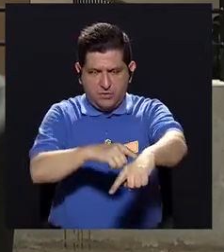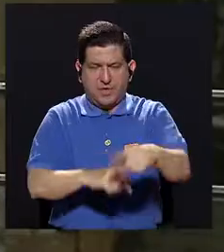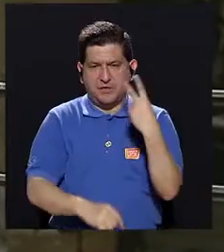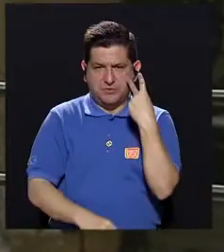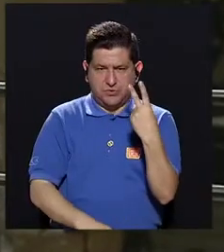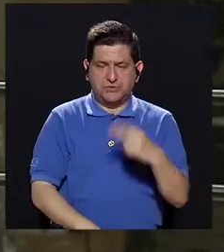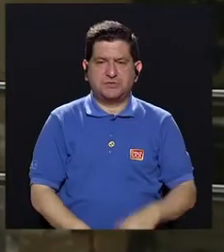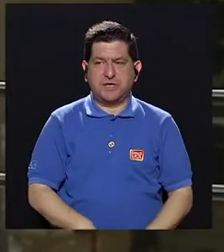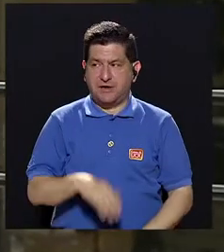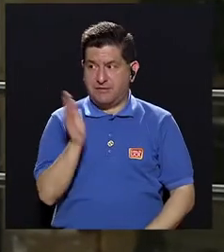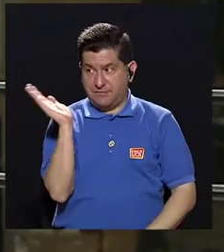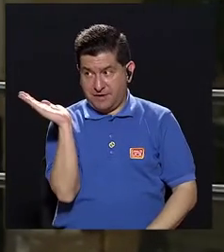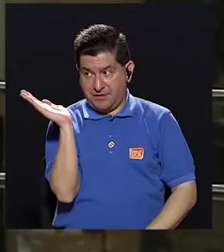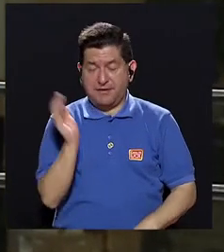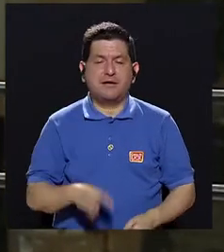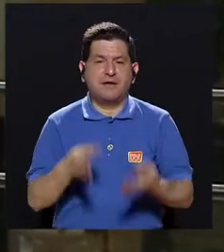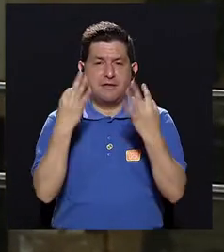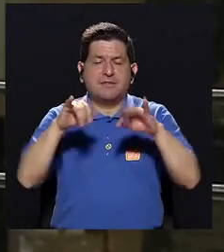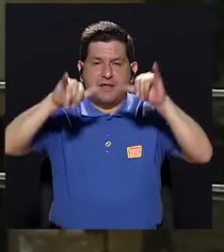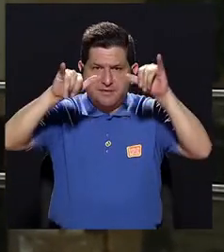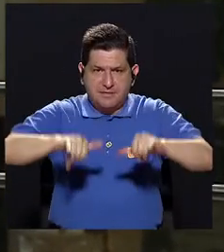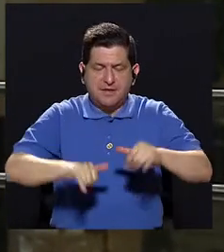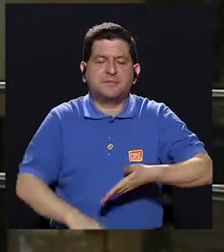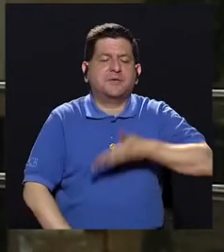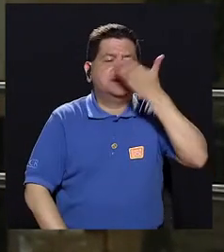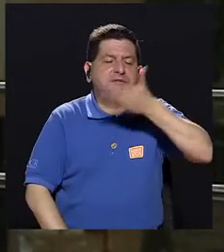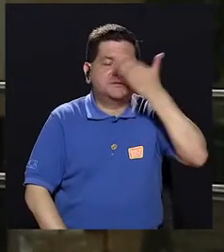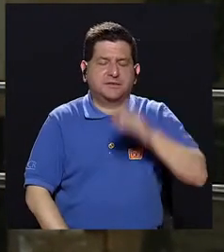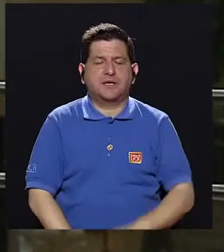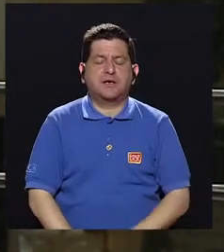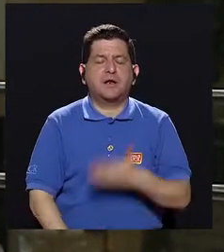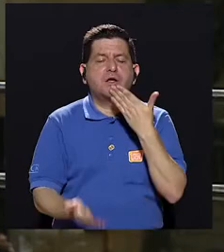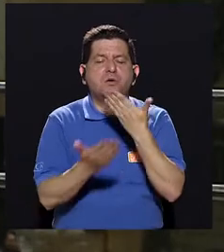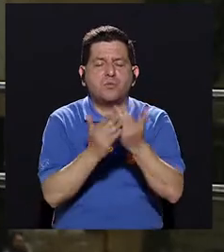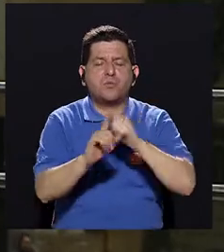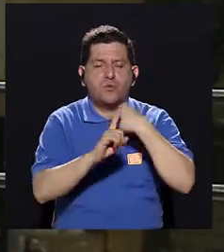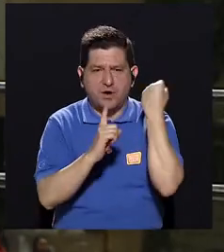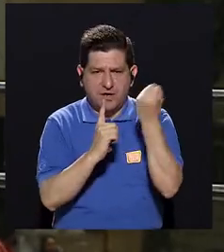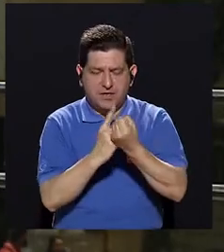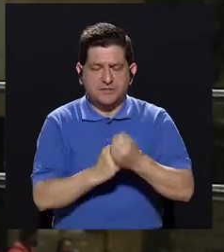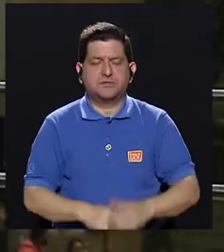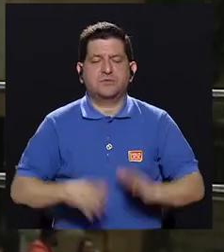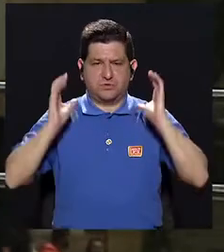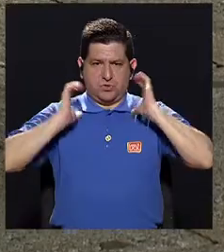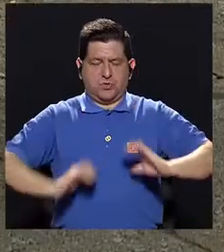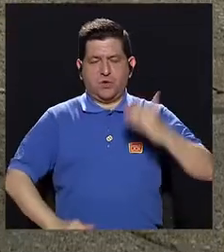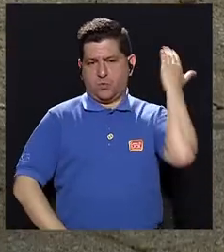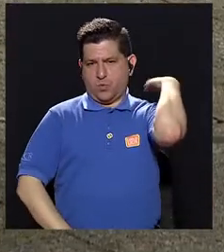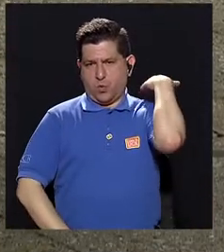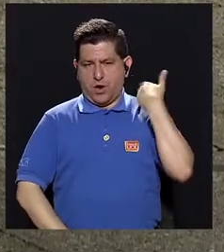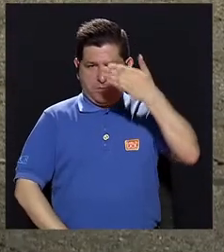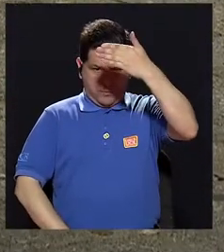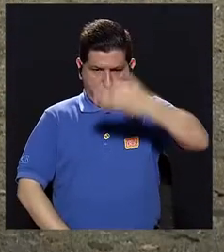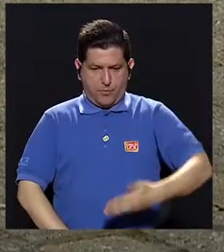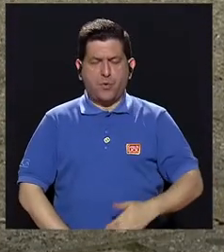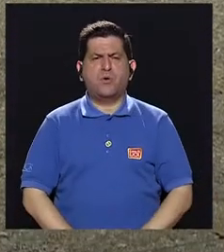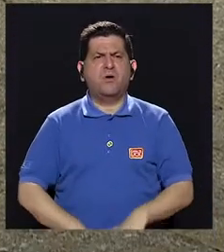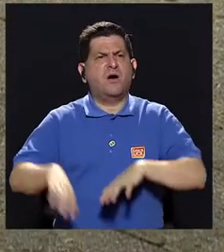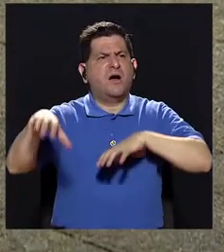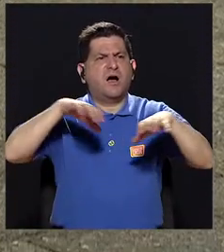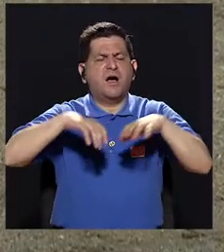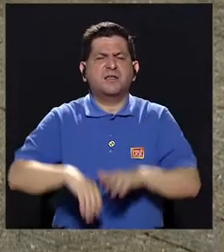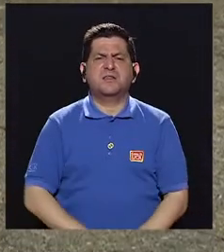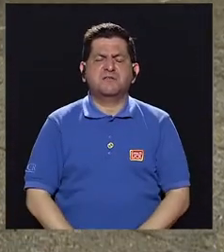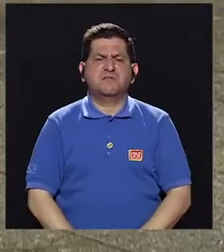Igual siempre traten de mantener la respiración y buena postura, espalda recta. Los ejercicios pueden durar